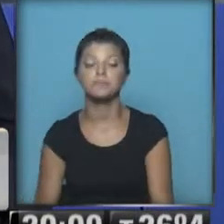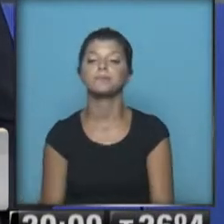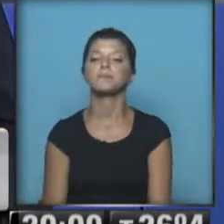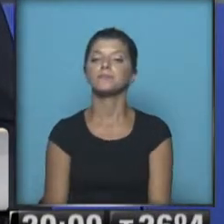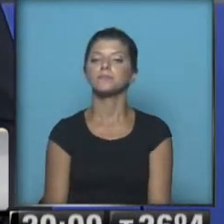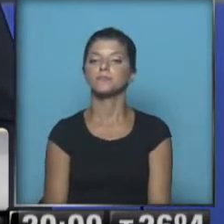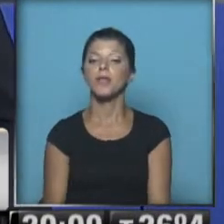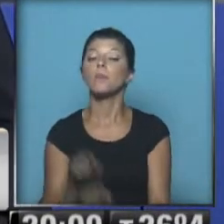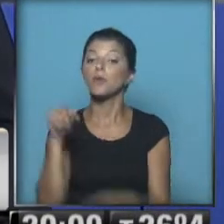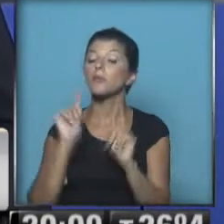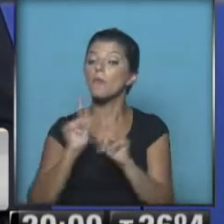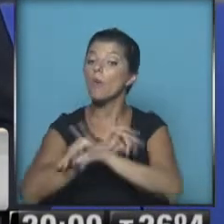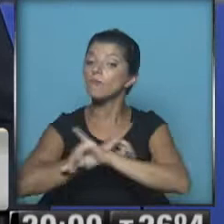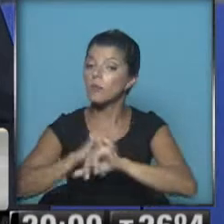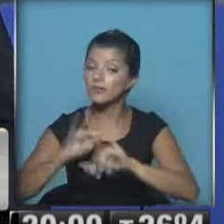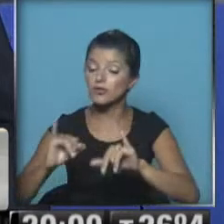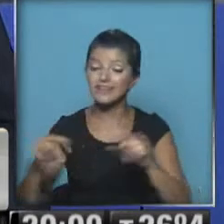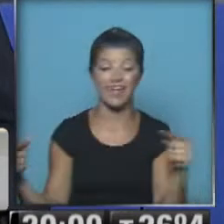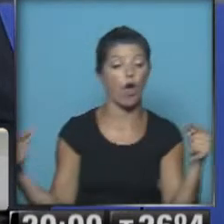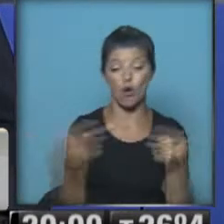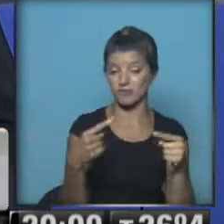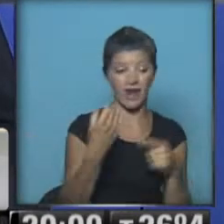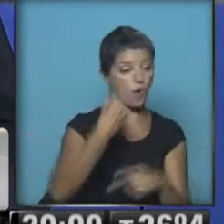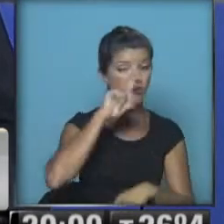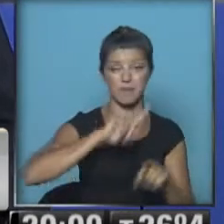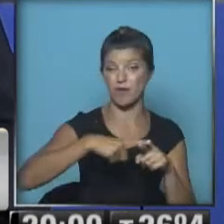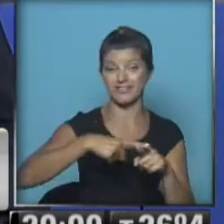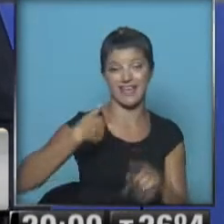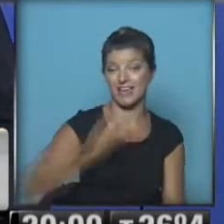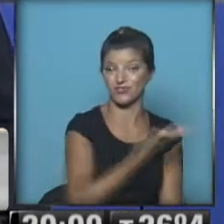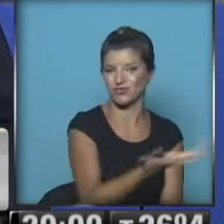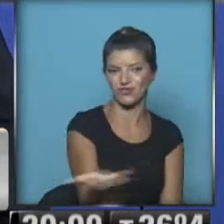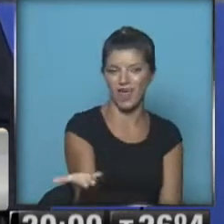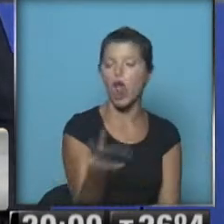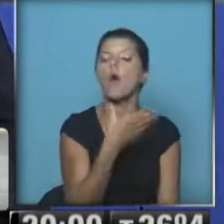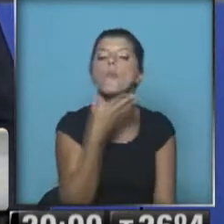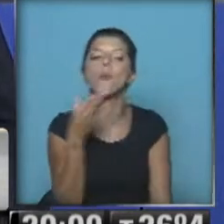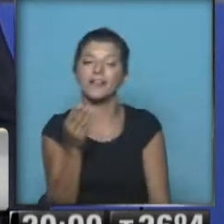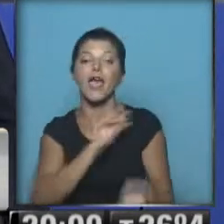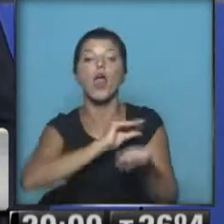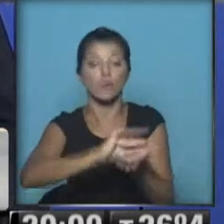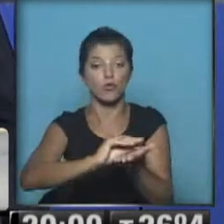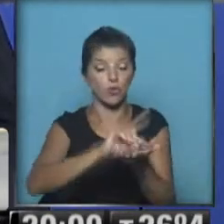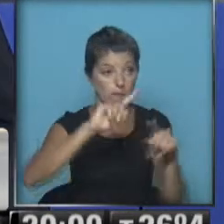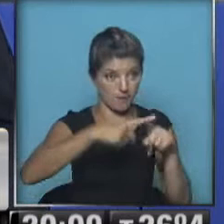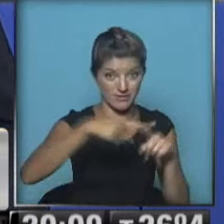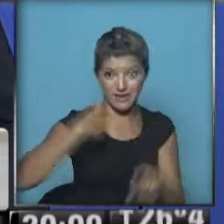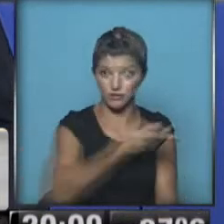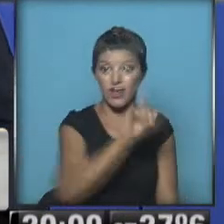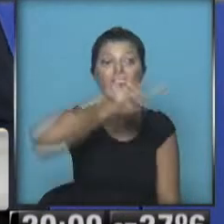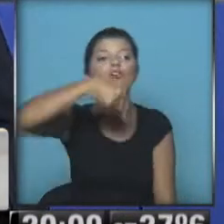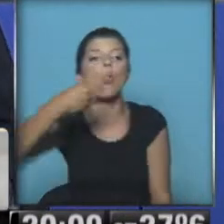que se oponen a cualquier política social, porque los fondos para las políticas sociales